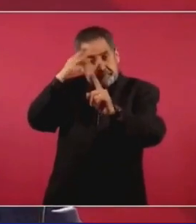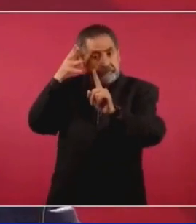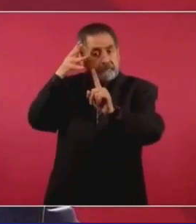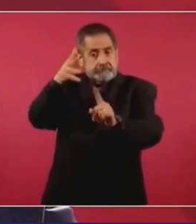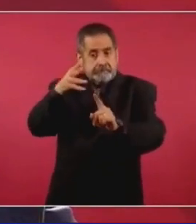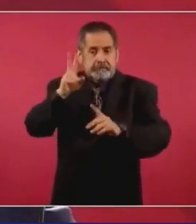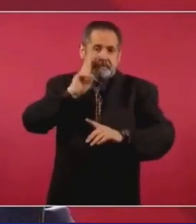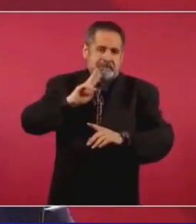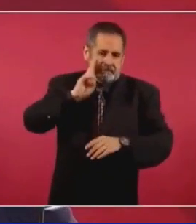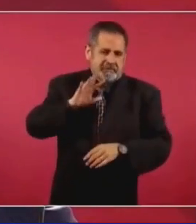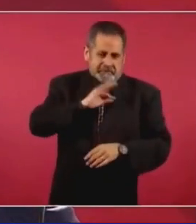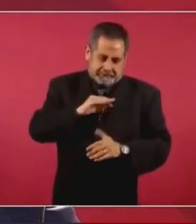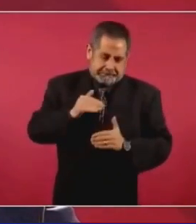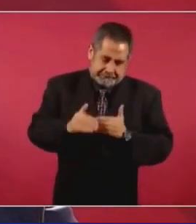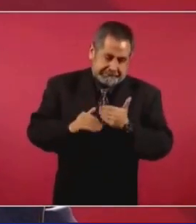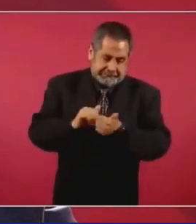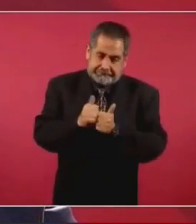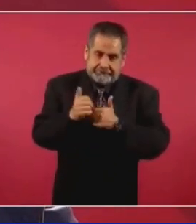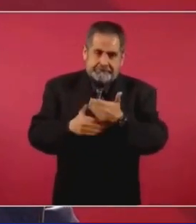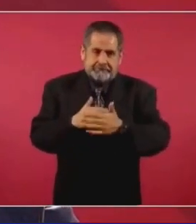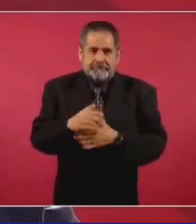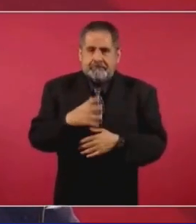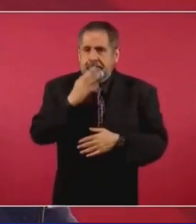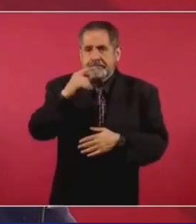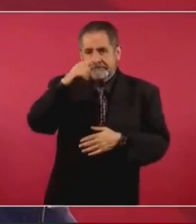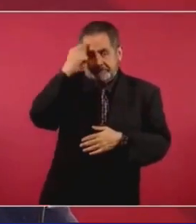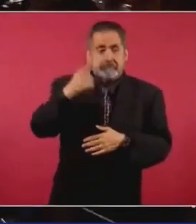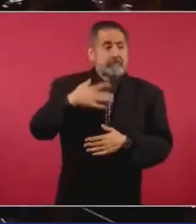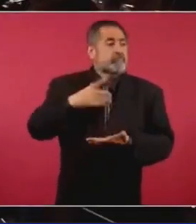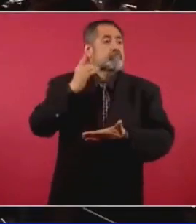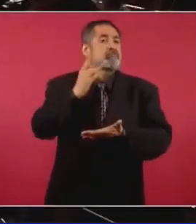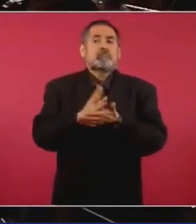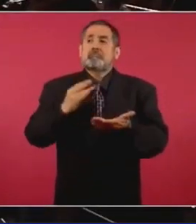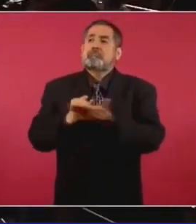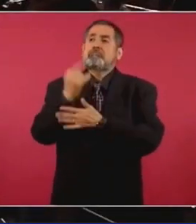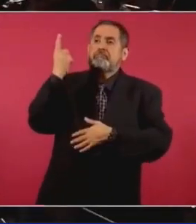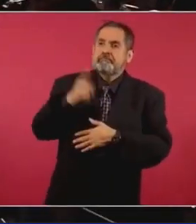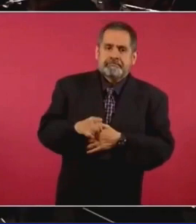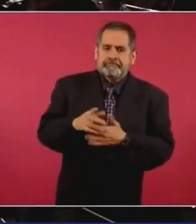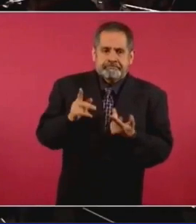a ver si se puede, porque no es un asunto solo de decreto,